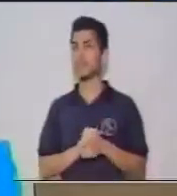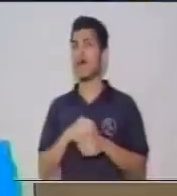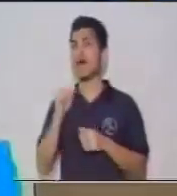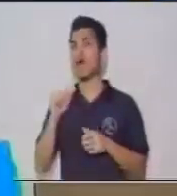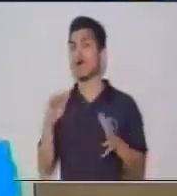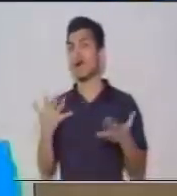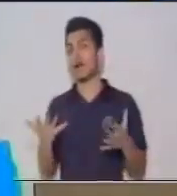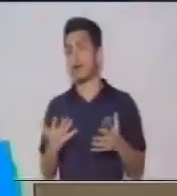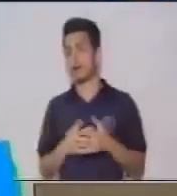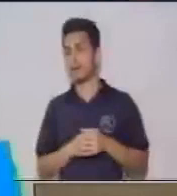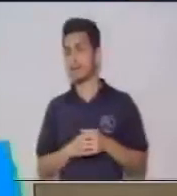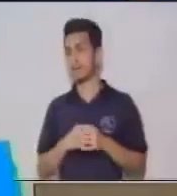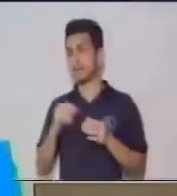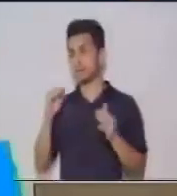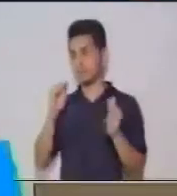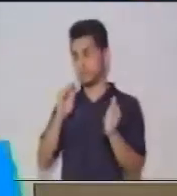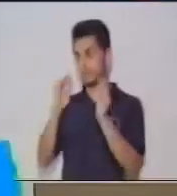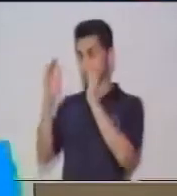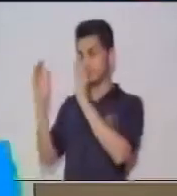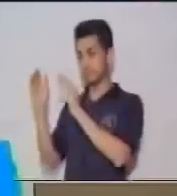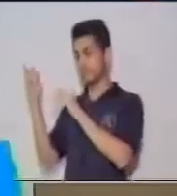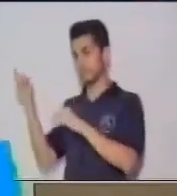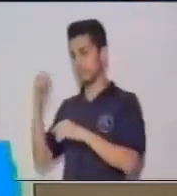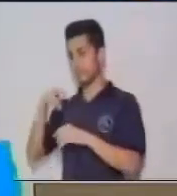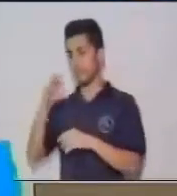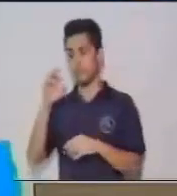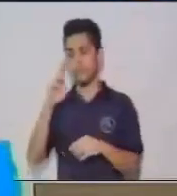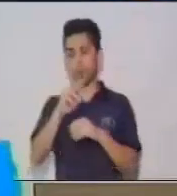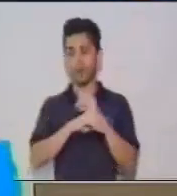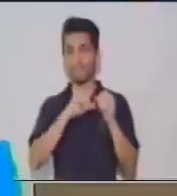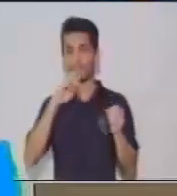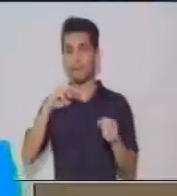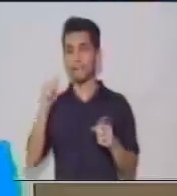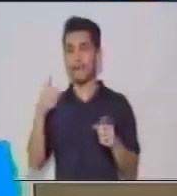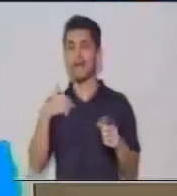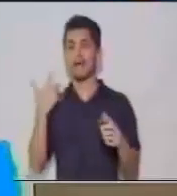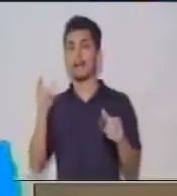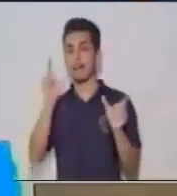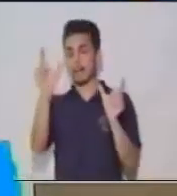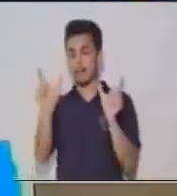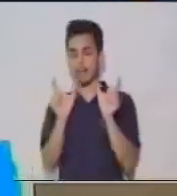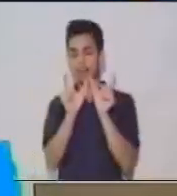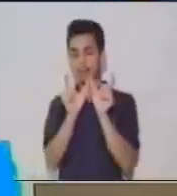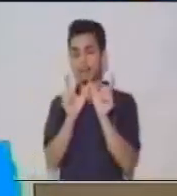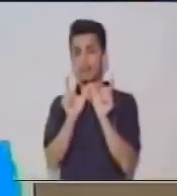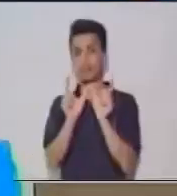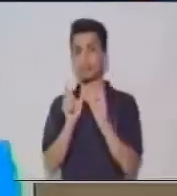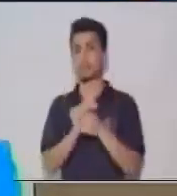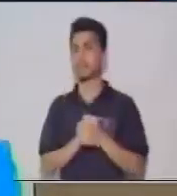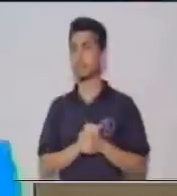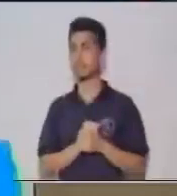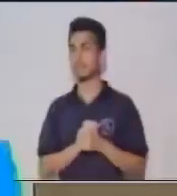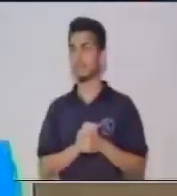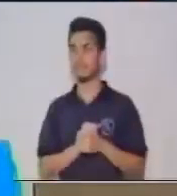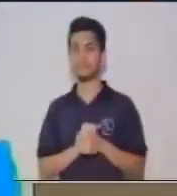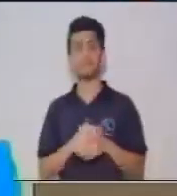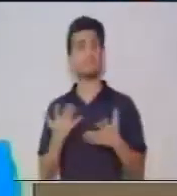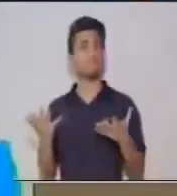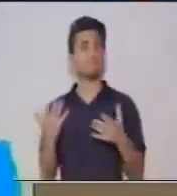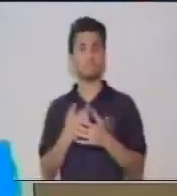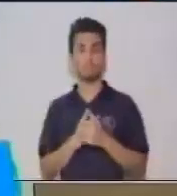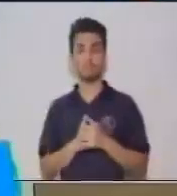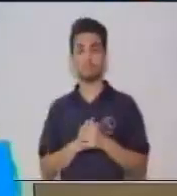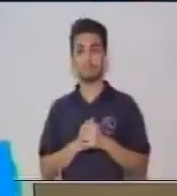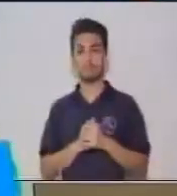Ahora, en el siguiente cuadro, ¿cuál podría ser el morfema de todas estas 4 palabras?